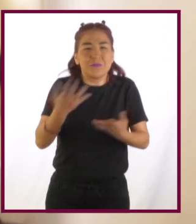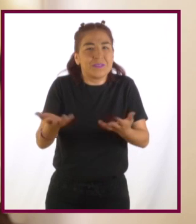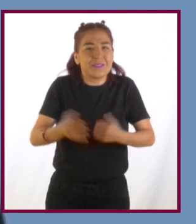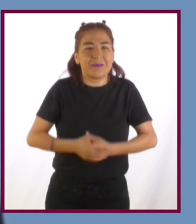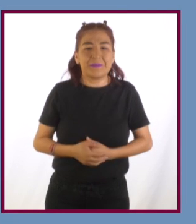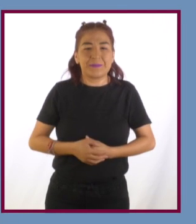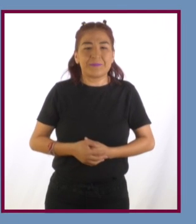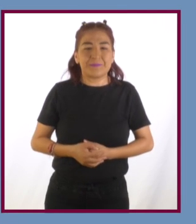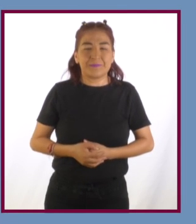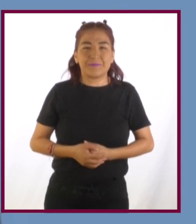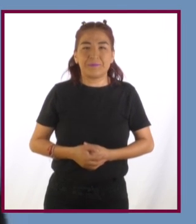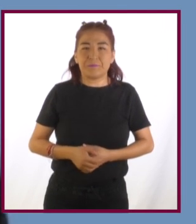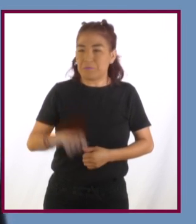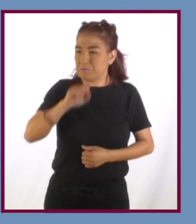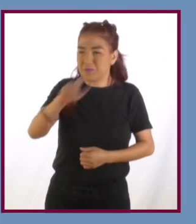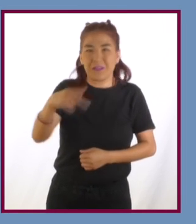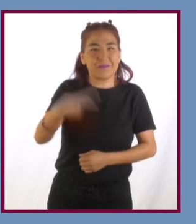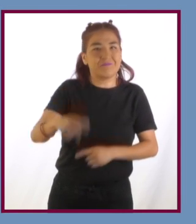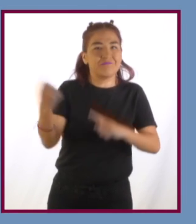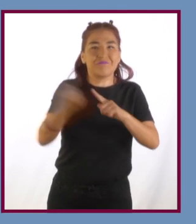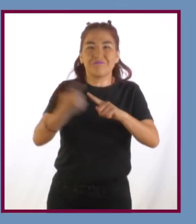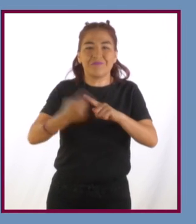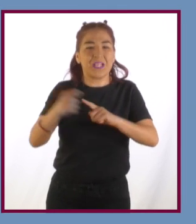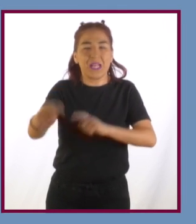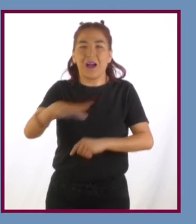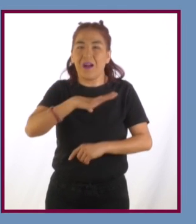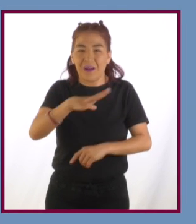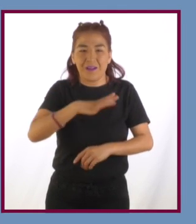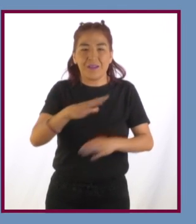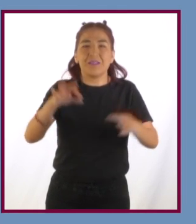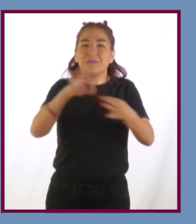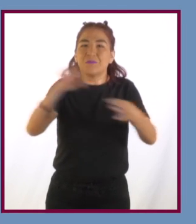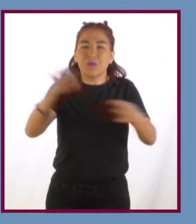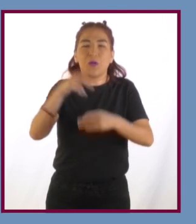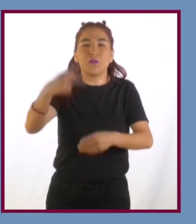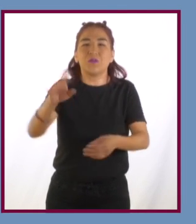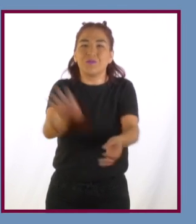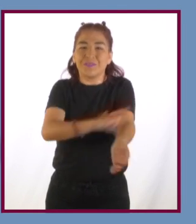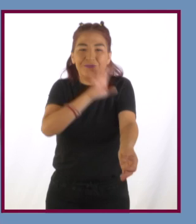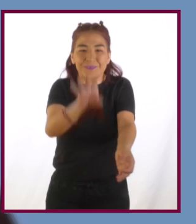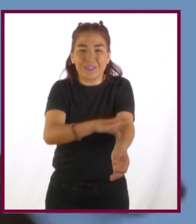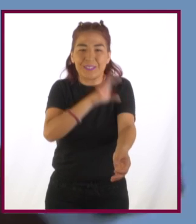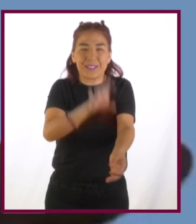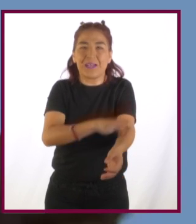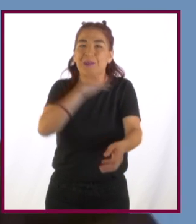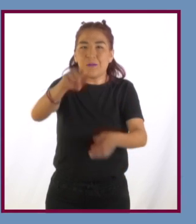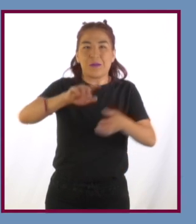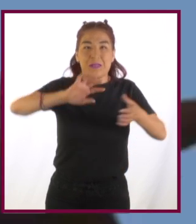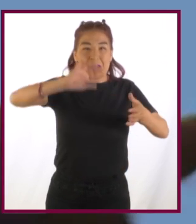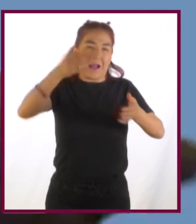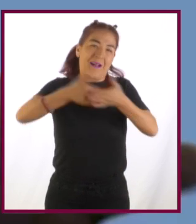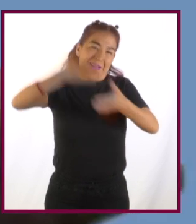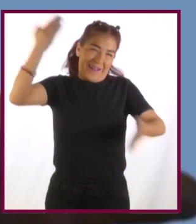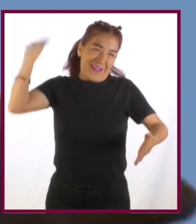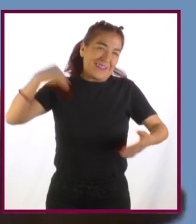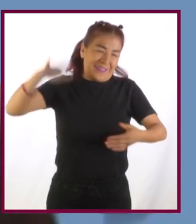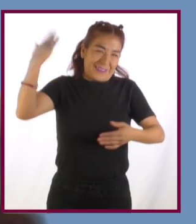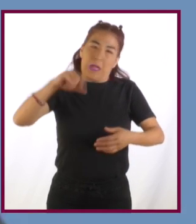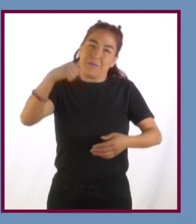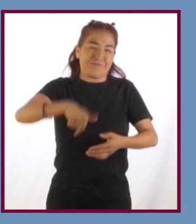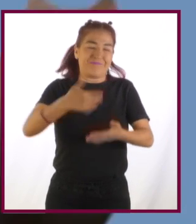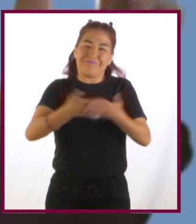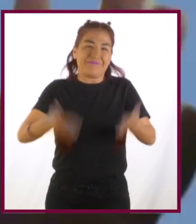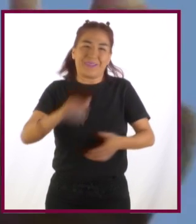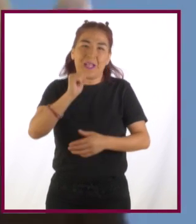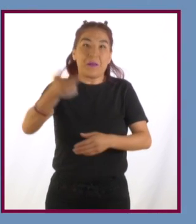útil? El mismo instrumento tiene el resorte que es como una carga, ¿no? Cuando le daban cuerda,